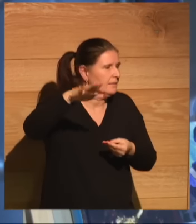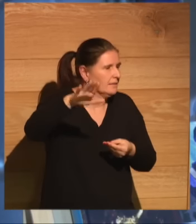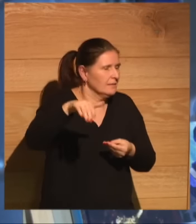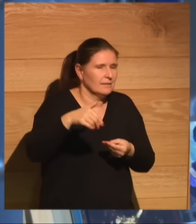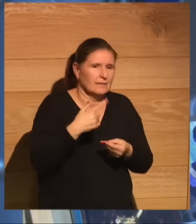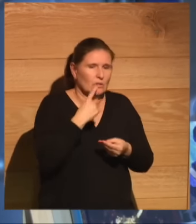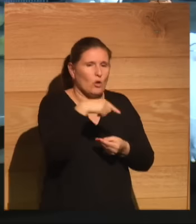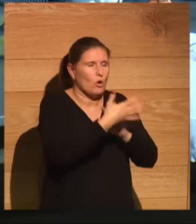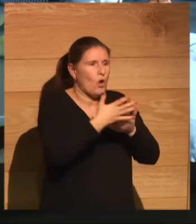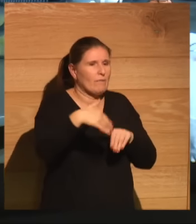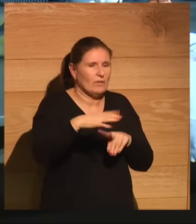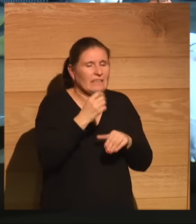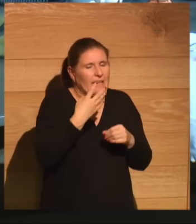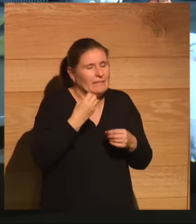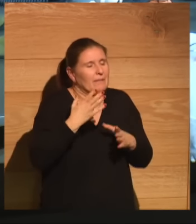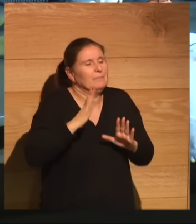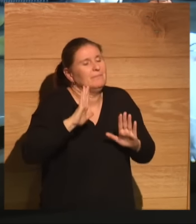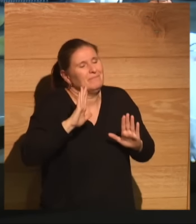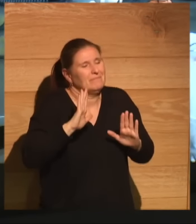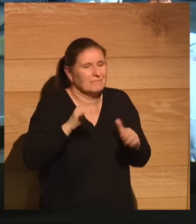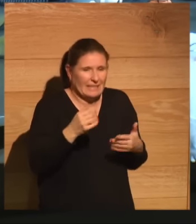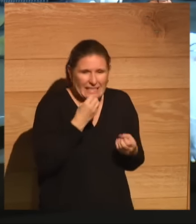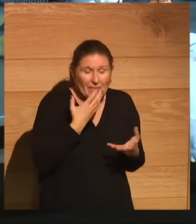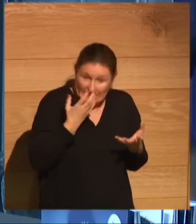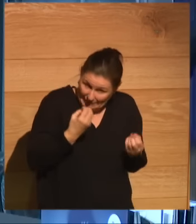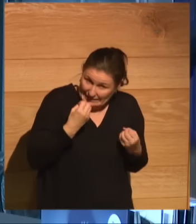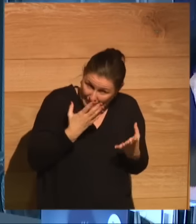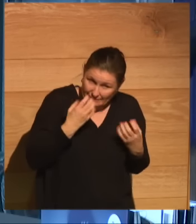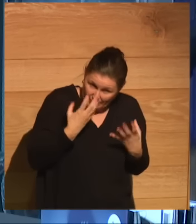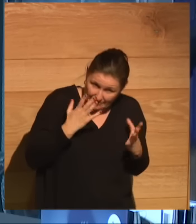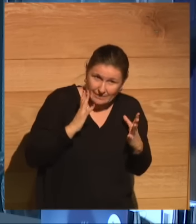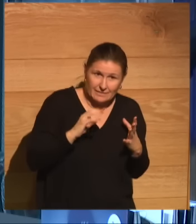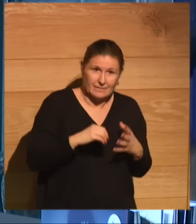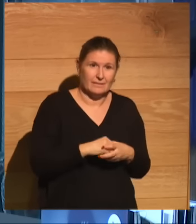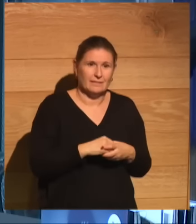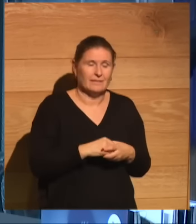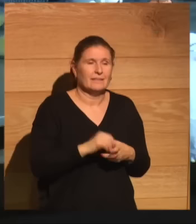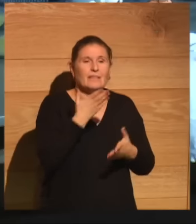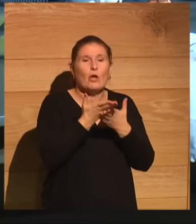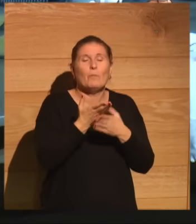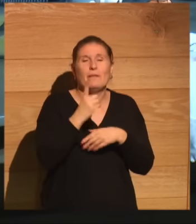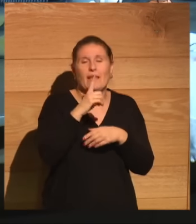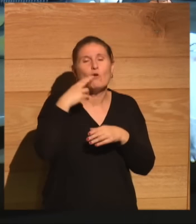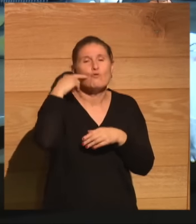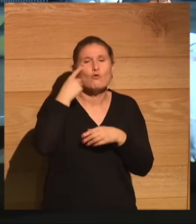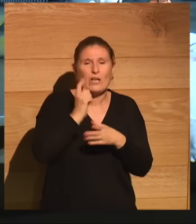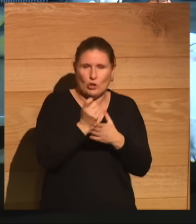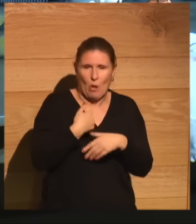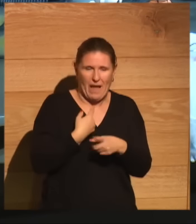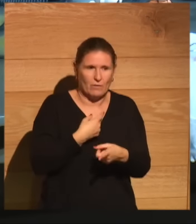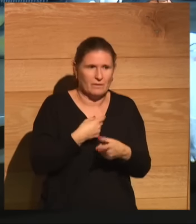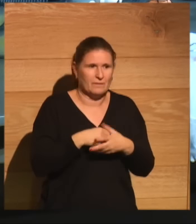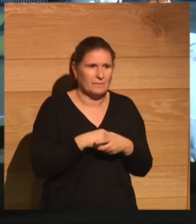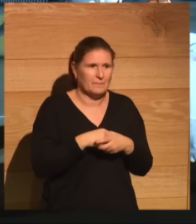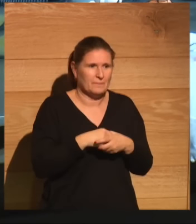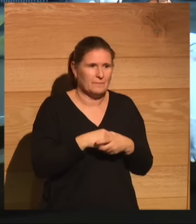bien. Está bien, pero. Está bien, pero lo que pasa es que. Si bien está. Escúchame, y pídete un Colacao. Venga, te lo pago yo. Toma